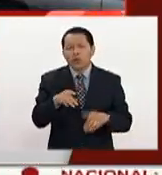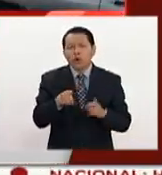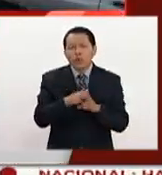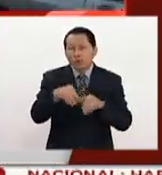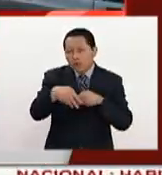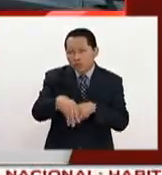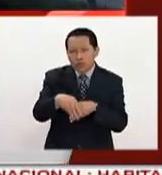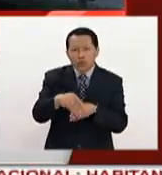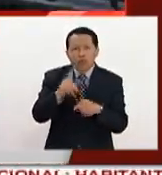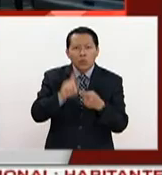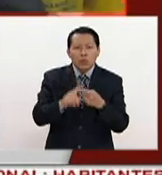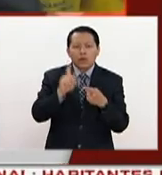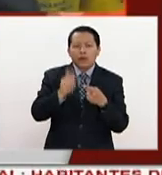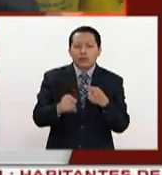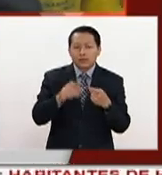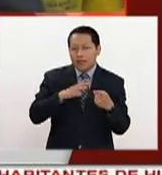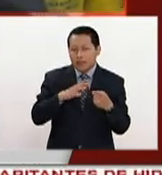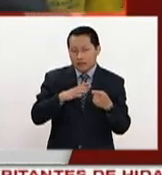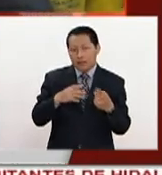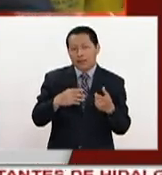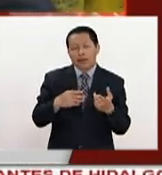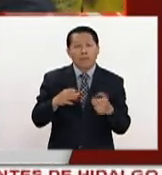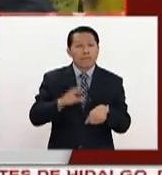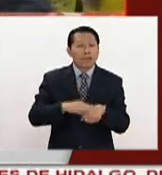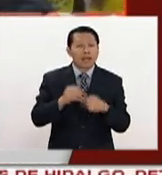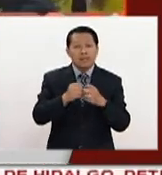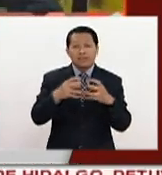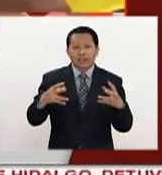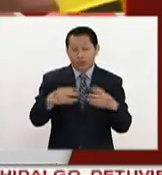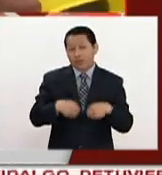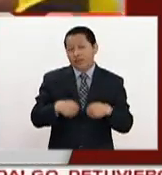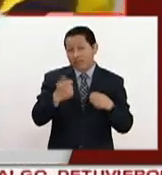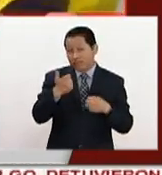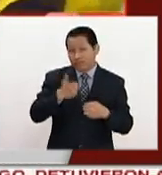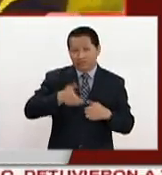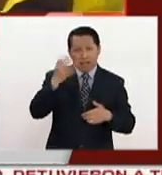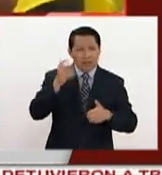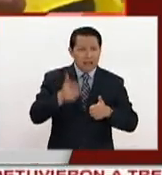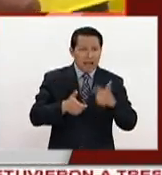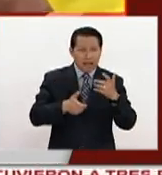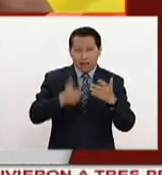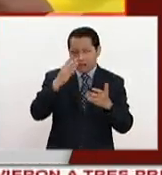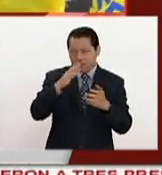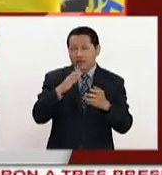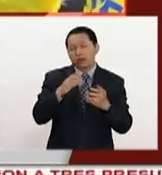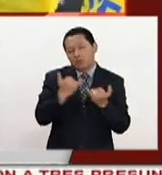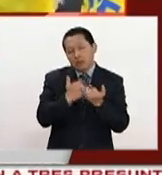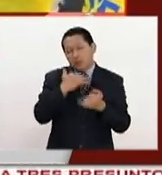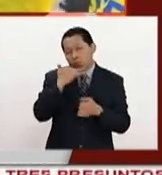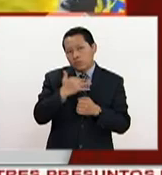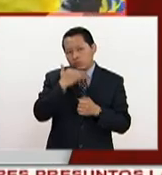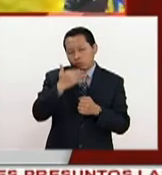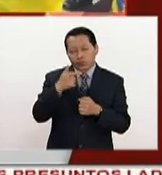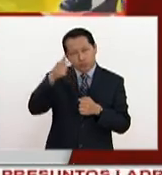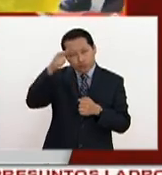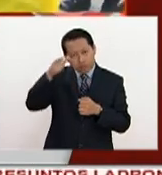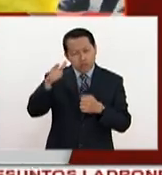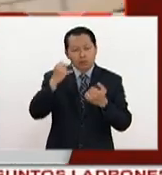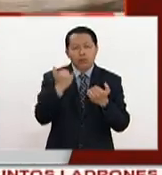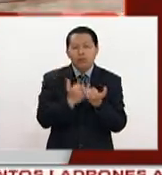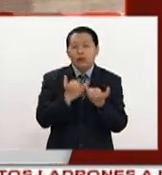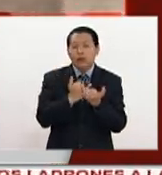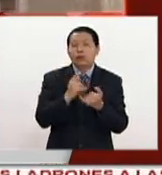uno, por el alto costo de la vida, la inflación, no pocos casos de corrupción y restricciones a